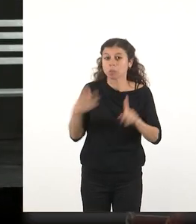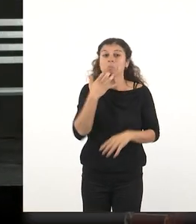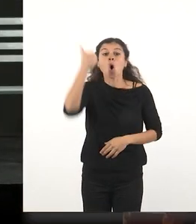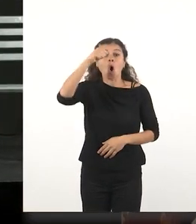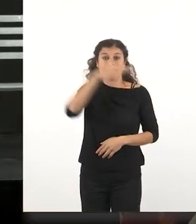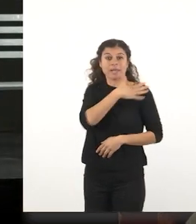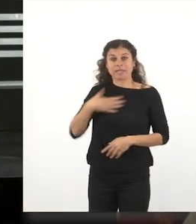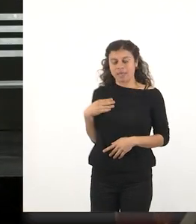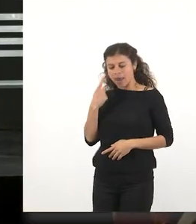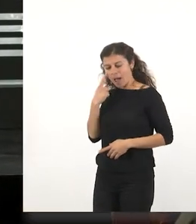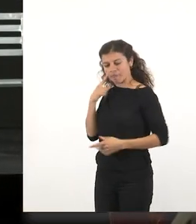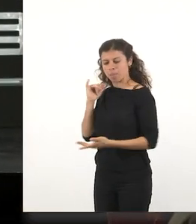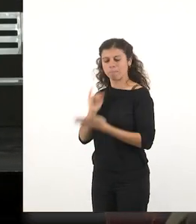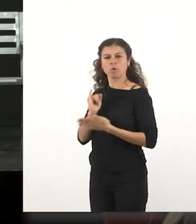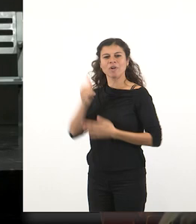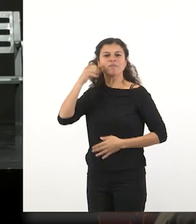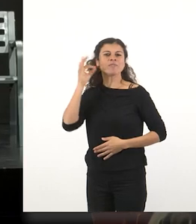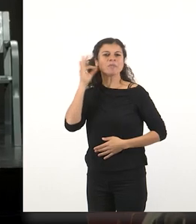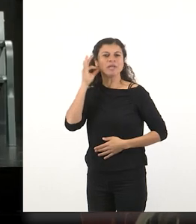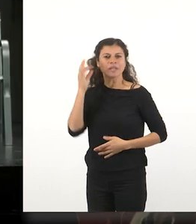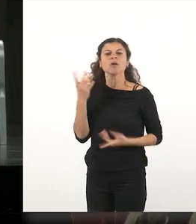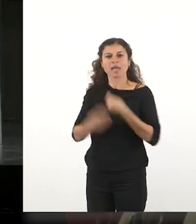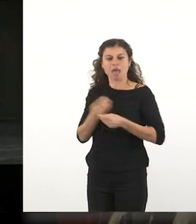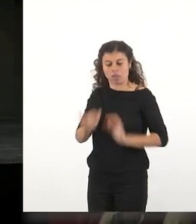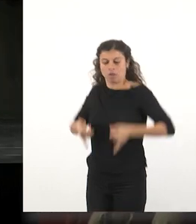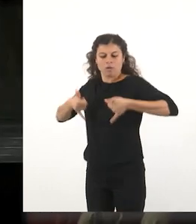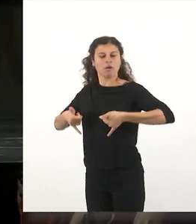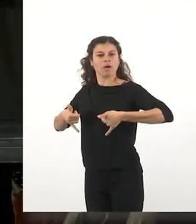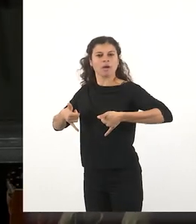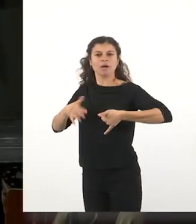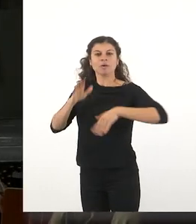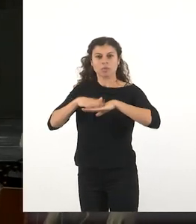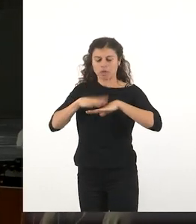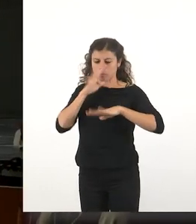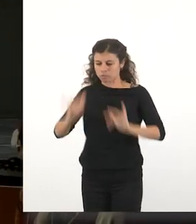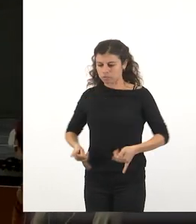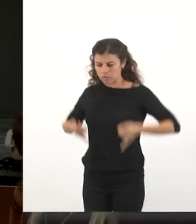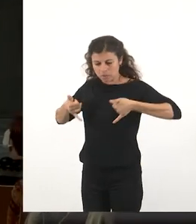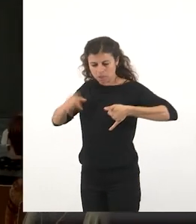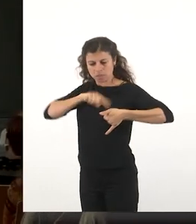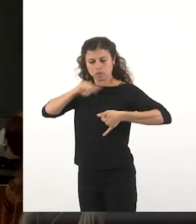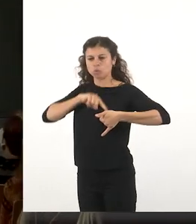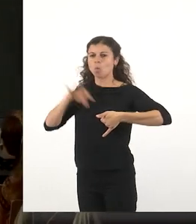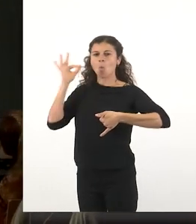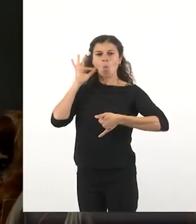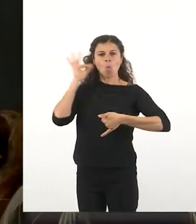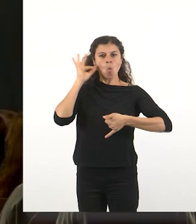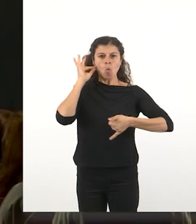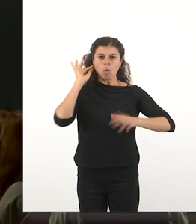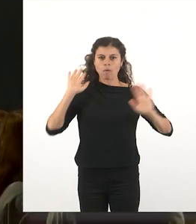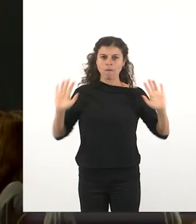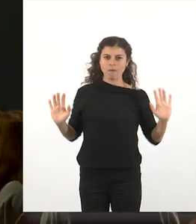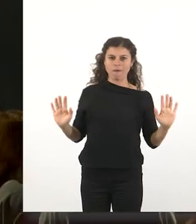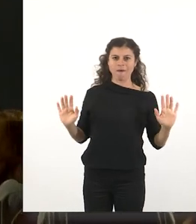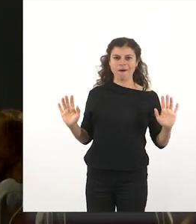el primer elemento que se pone en su cuerpo es un tacón. Porque tú te subías arriba y dices, joder, qué pelotazo de feminidad me está entrando, nena.